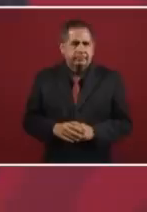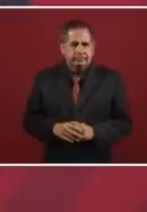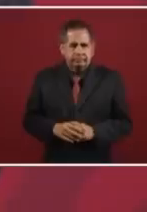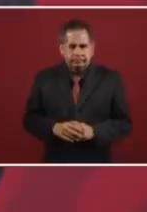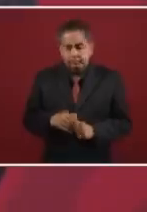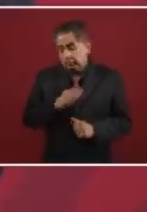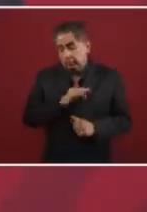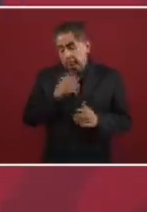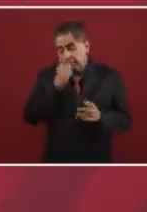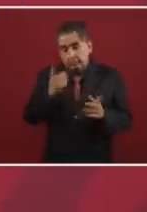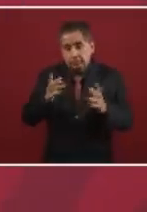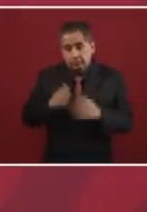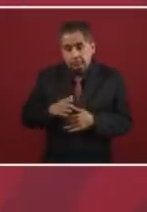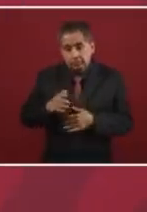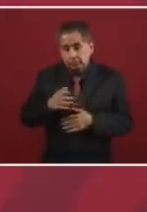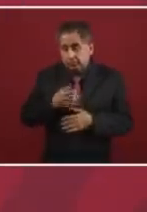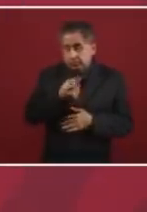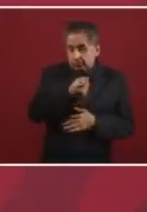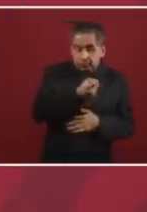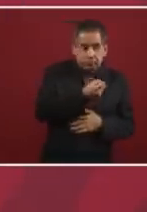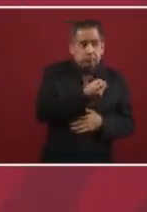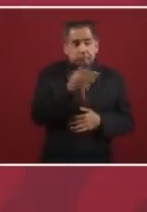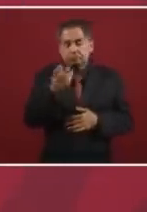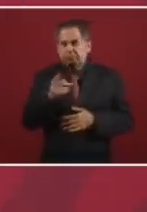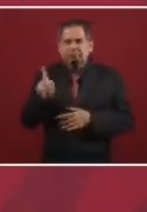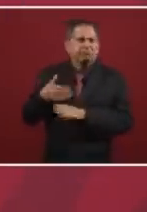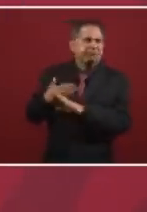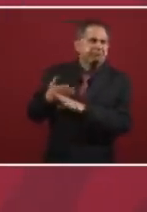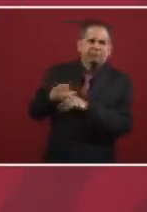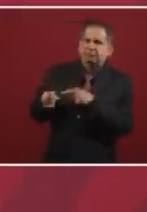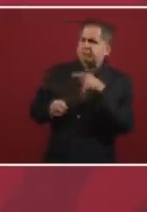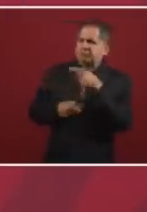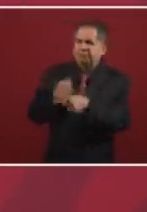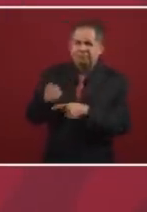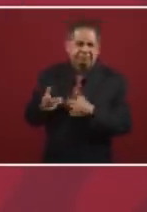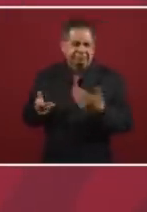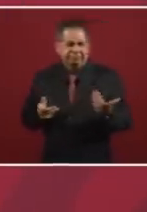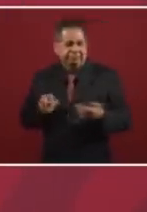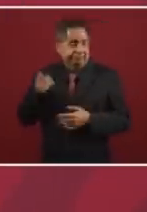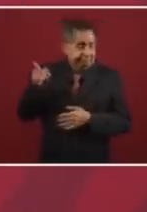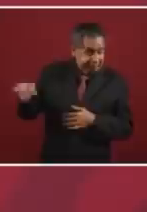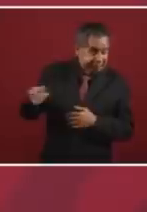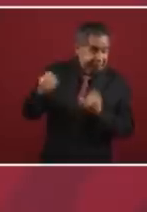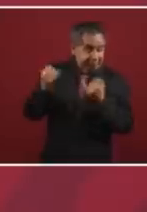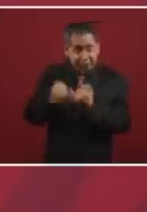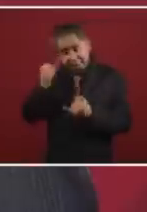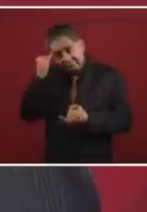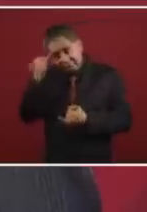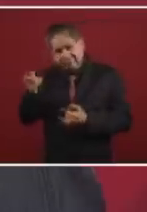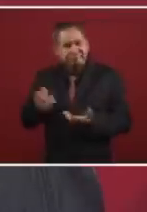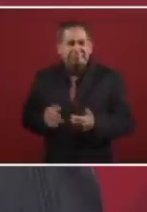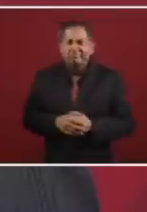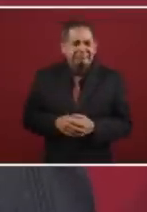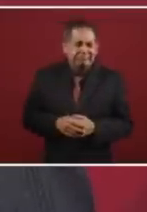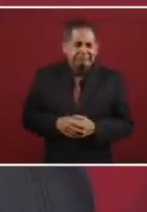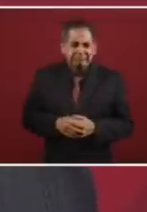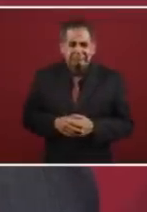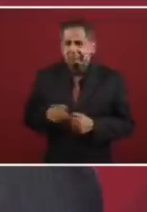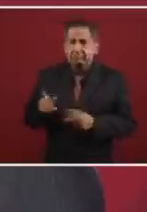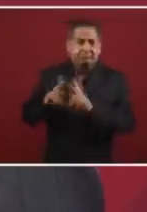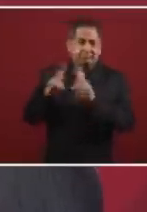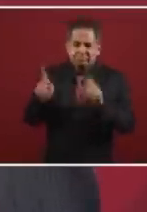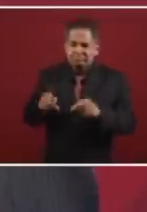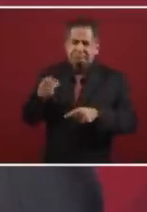pueden decir mis críticos de cómo sostengo de que vamos a lograr la